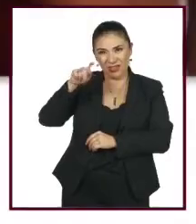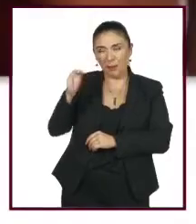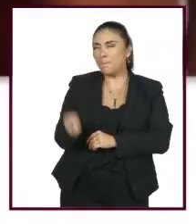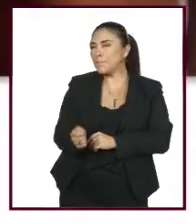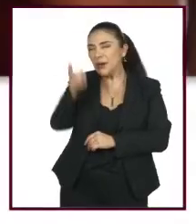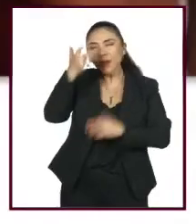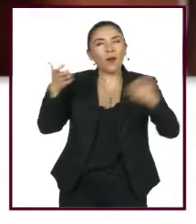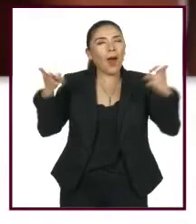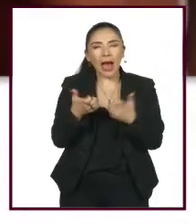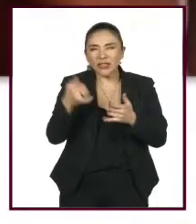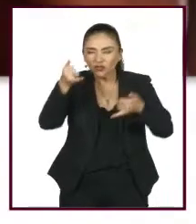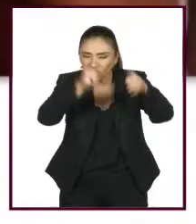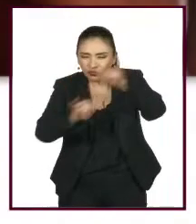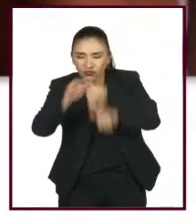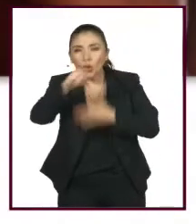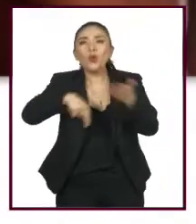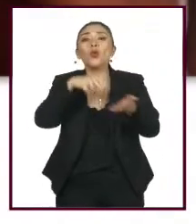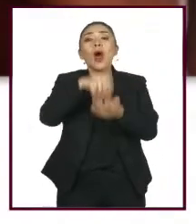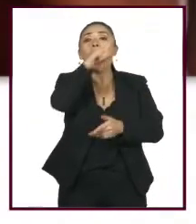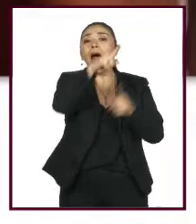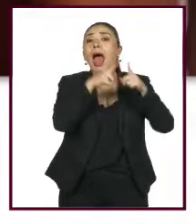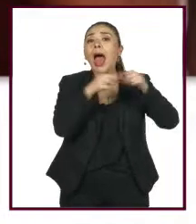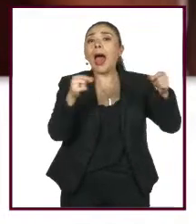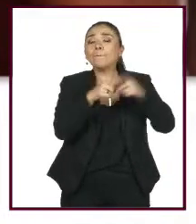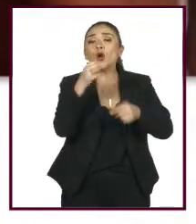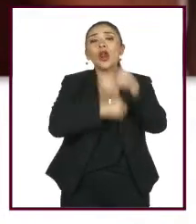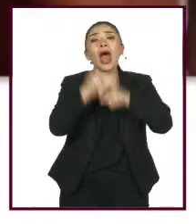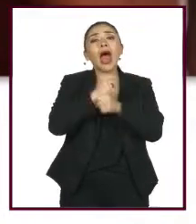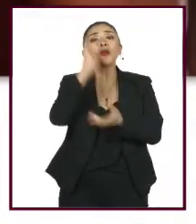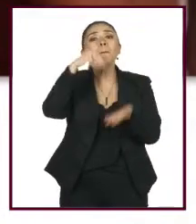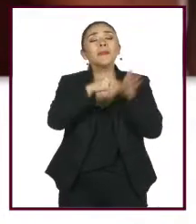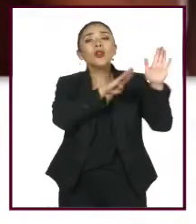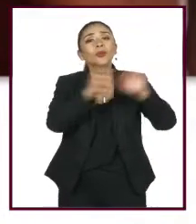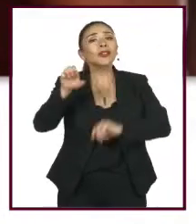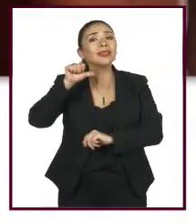Japón desde el 1919, en la cual